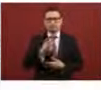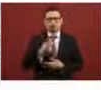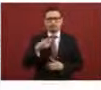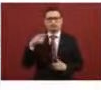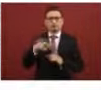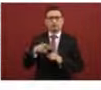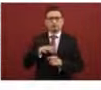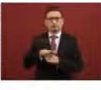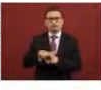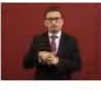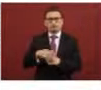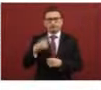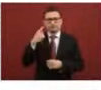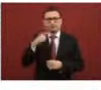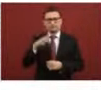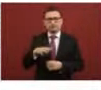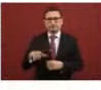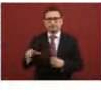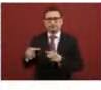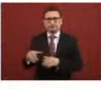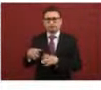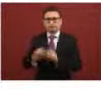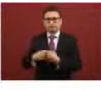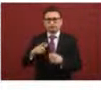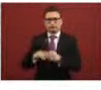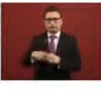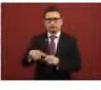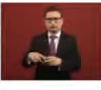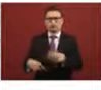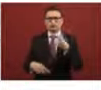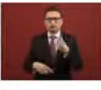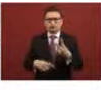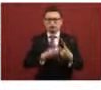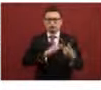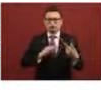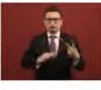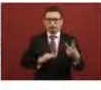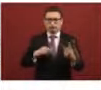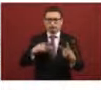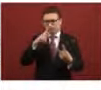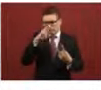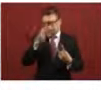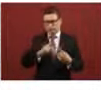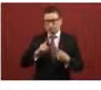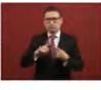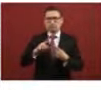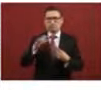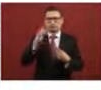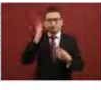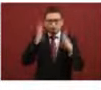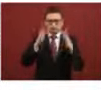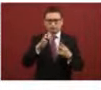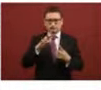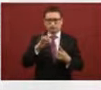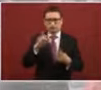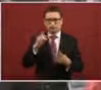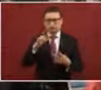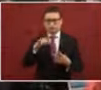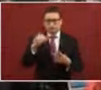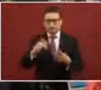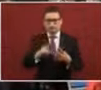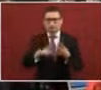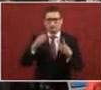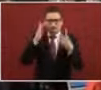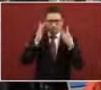destinar con un fin netamente social a dos de los municipios más pobres del país, que son Santo Reyes Yucuná y Santa María San